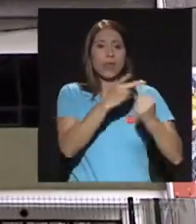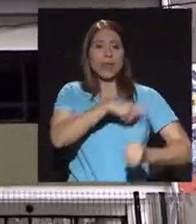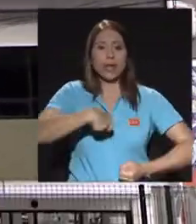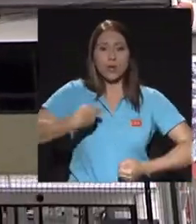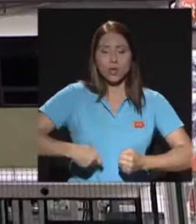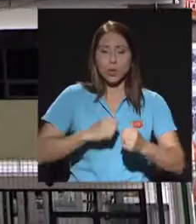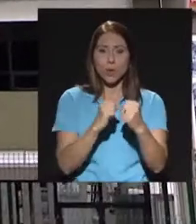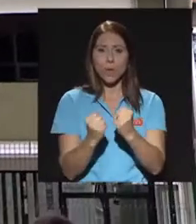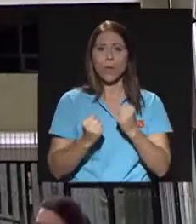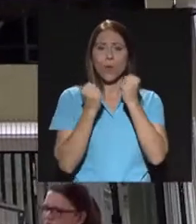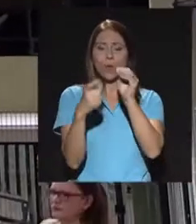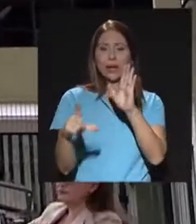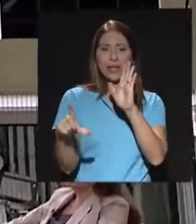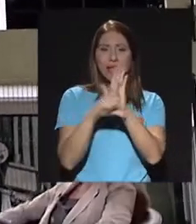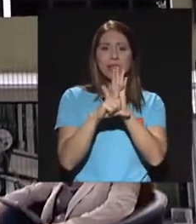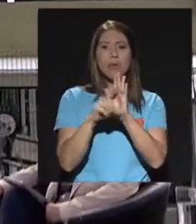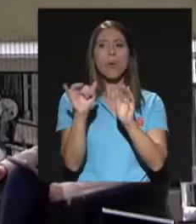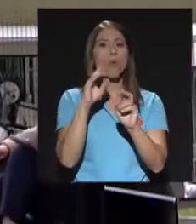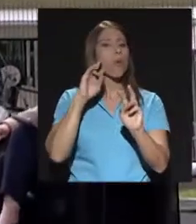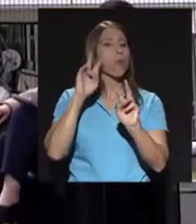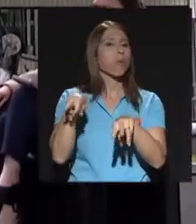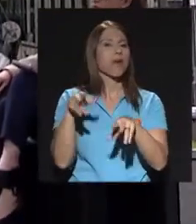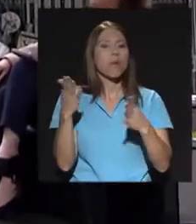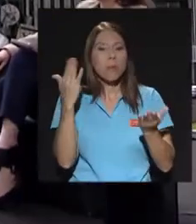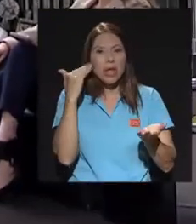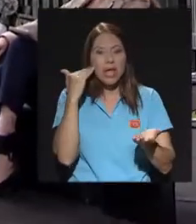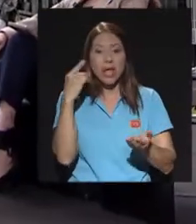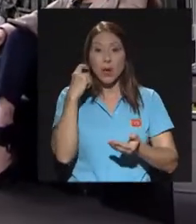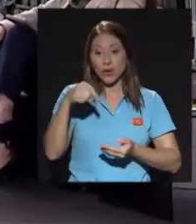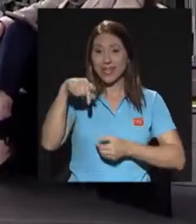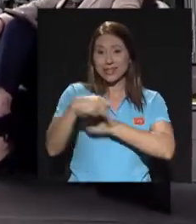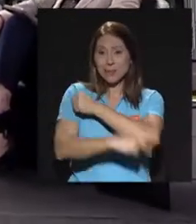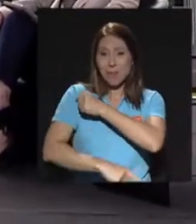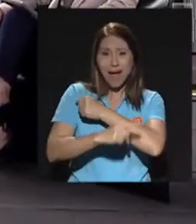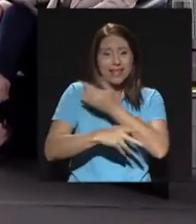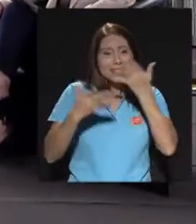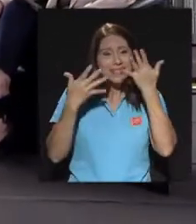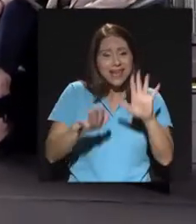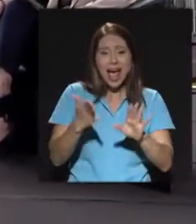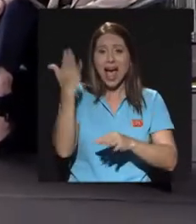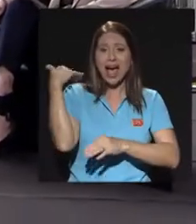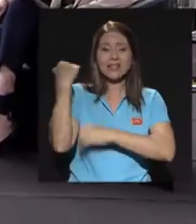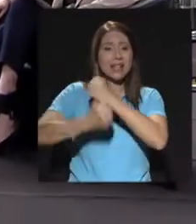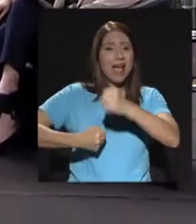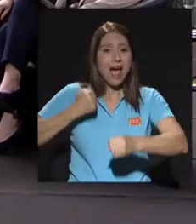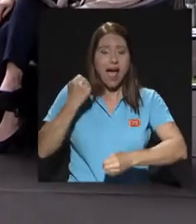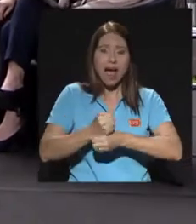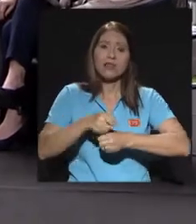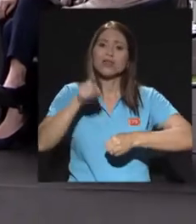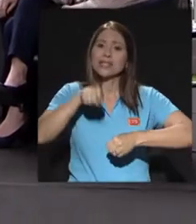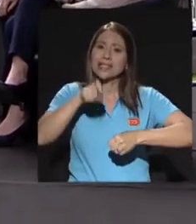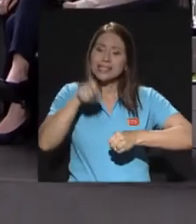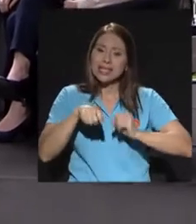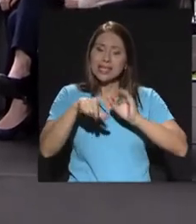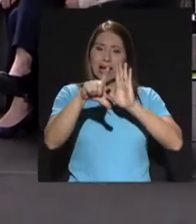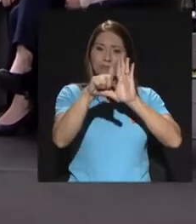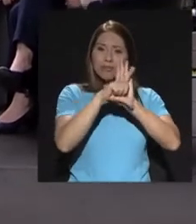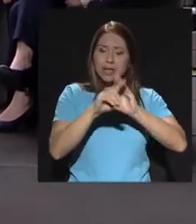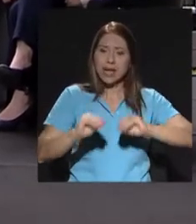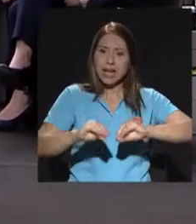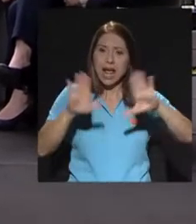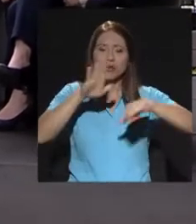ha sido precisamente darle a este país ya desde hace años un marco normativo claro en el modelo